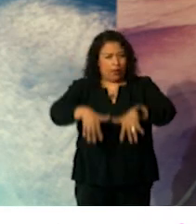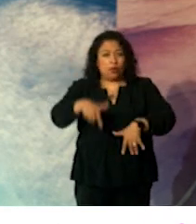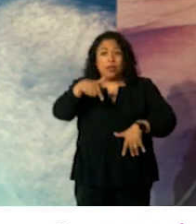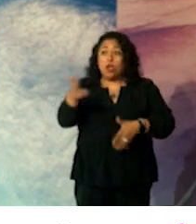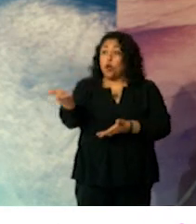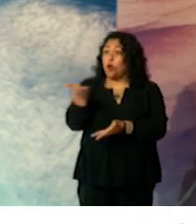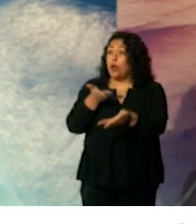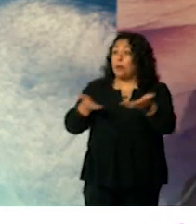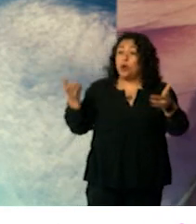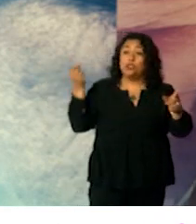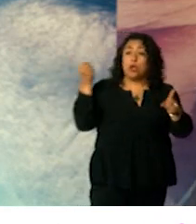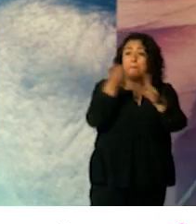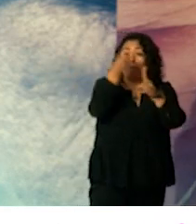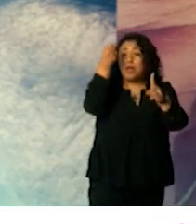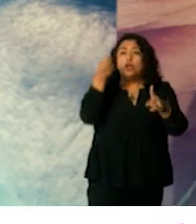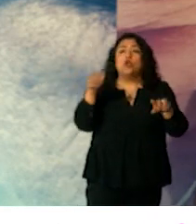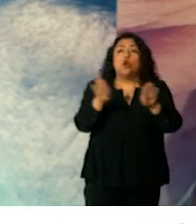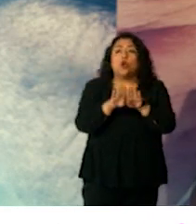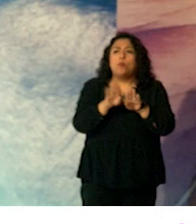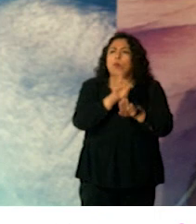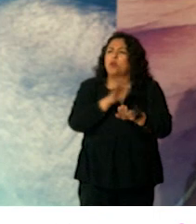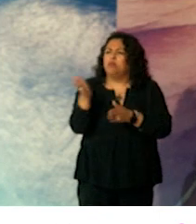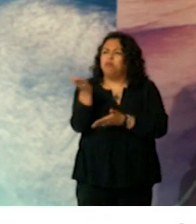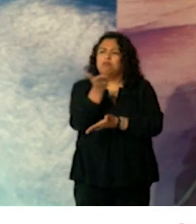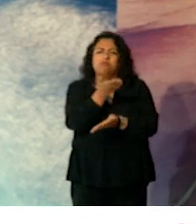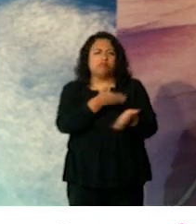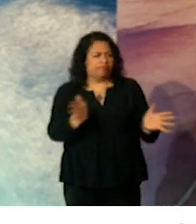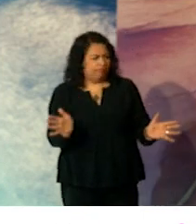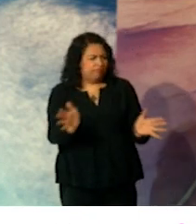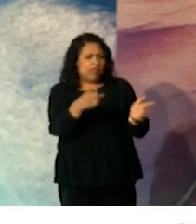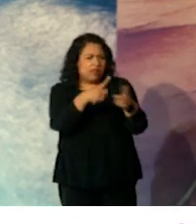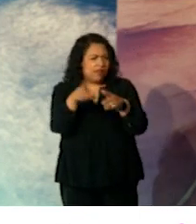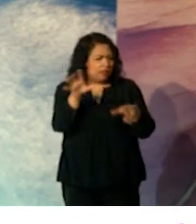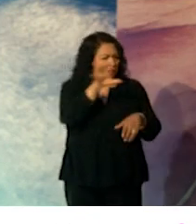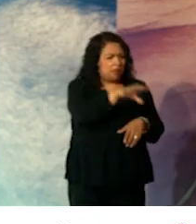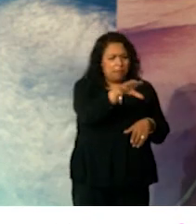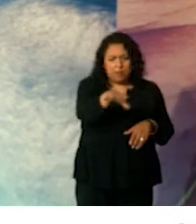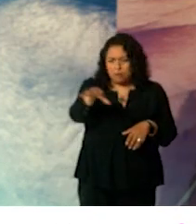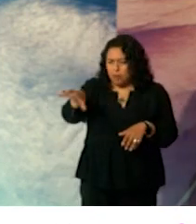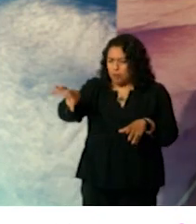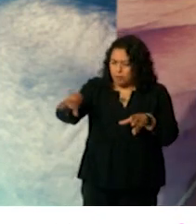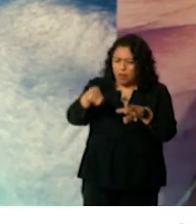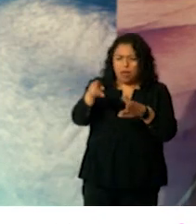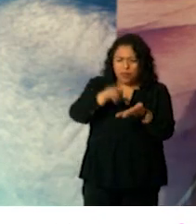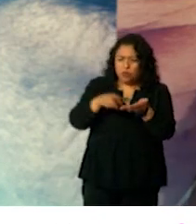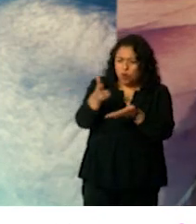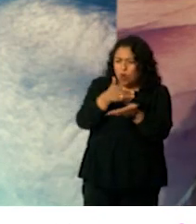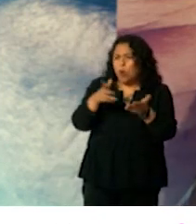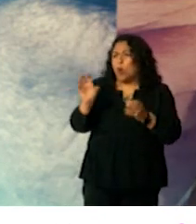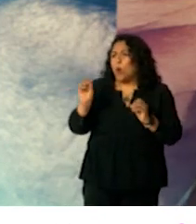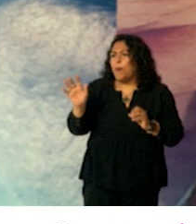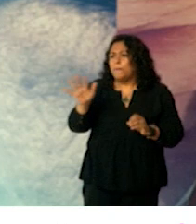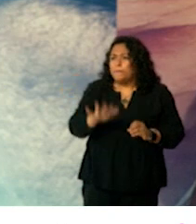de colaboración con impacto. ¿Cómo podemos generar esta colaboración entre distintas disciplinas, distintos sectores, distintos grupos